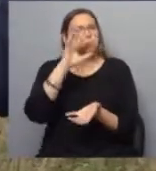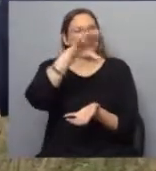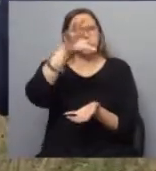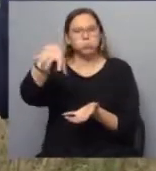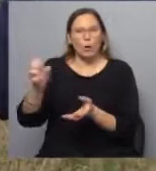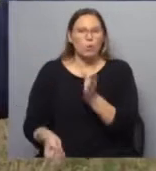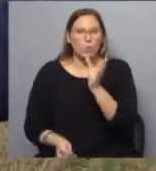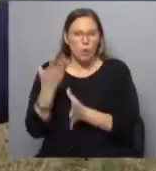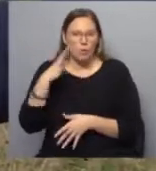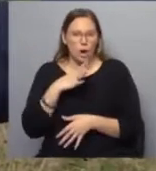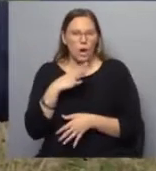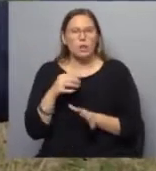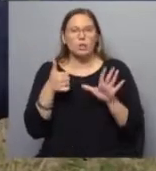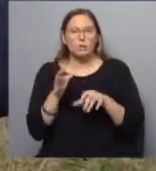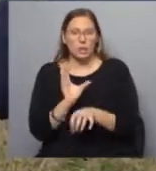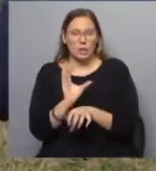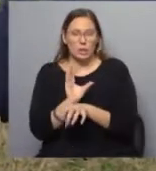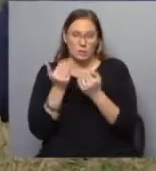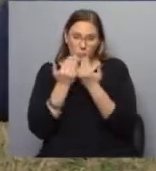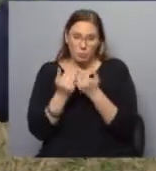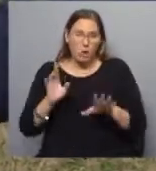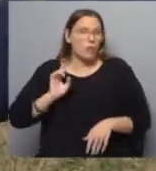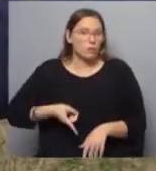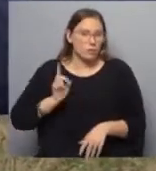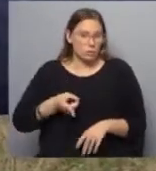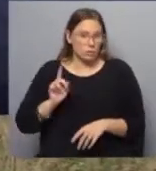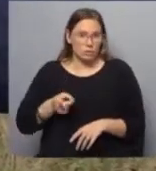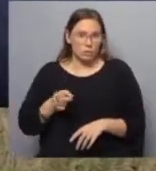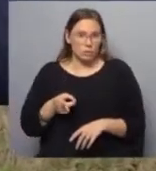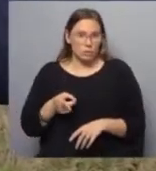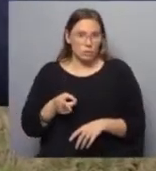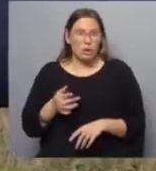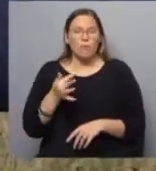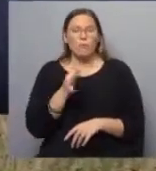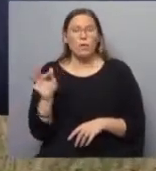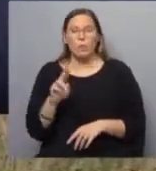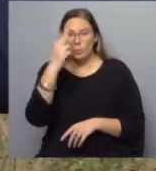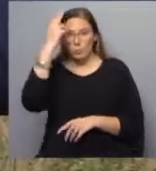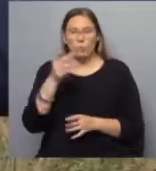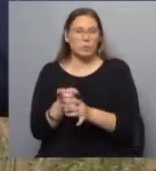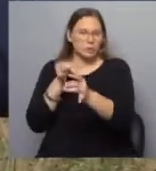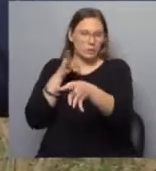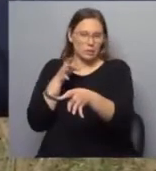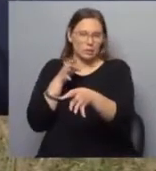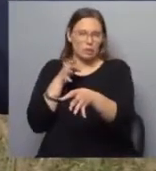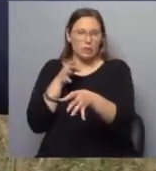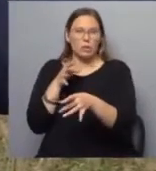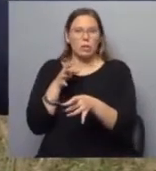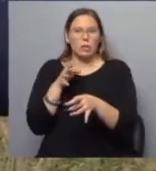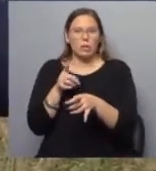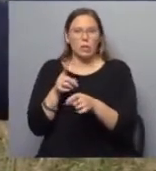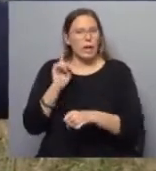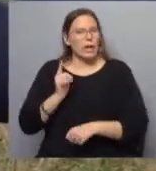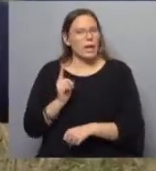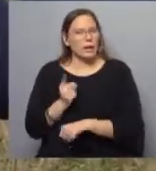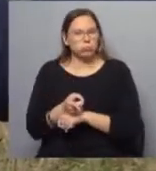nuevos. Son 6 clases de iniciación obligatorias que la Federación Uruguaya de Tiro con Arco las exige